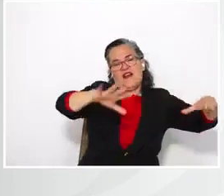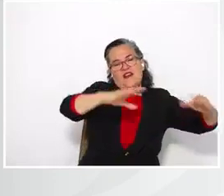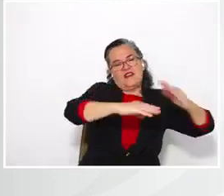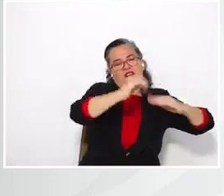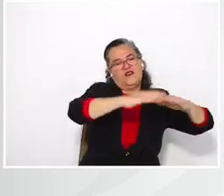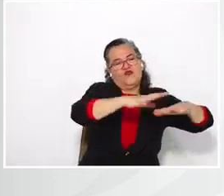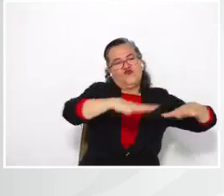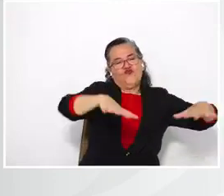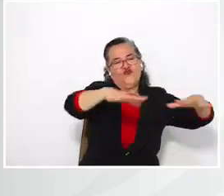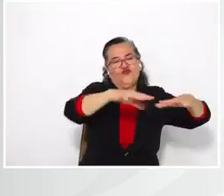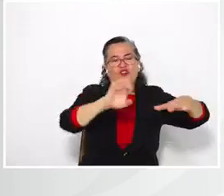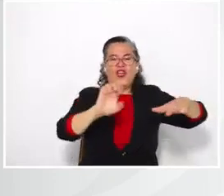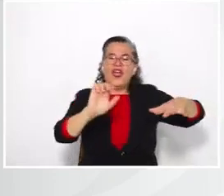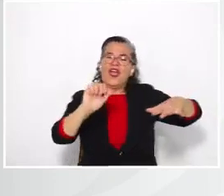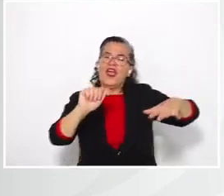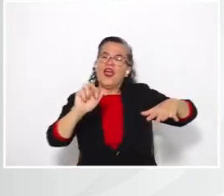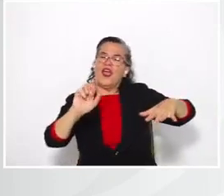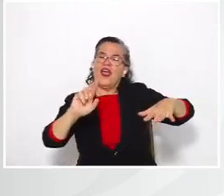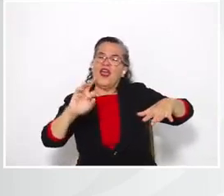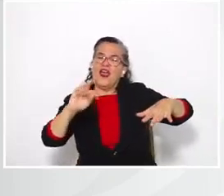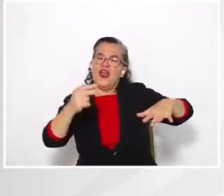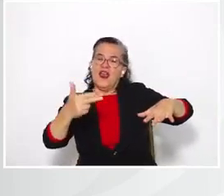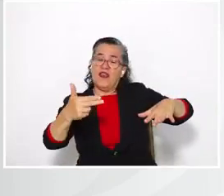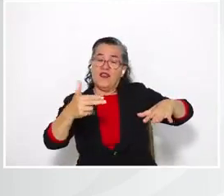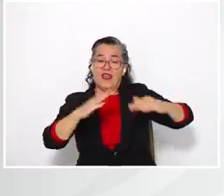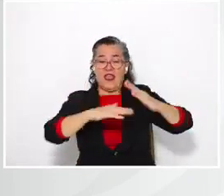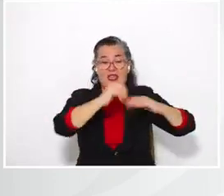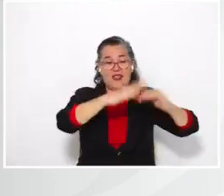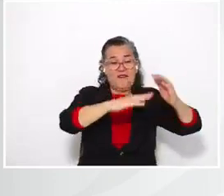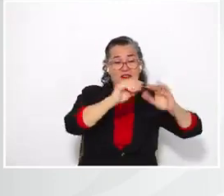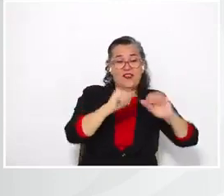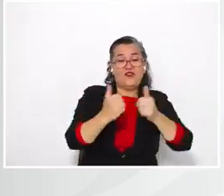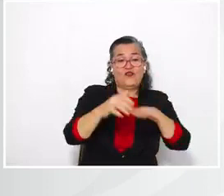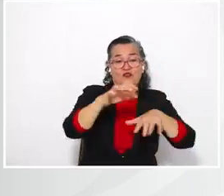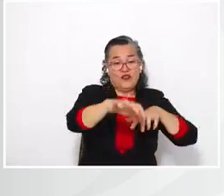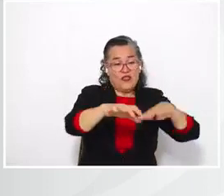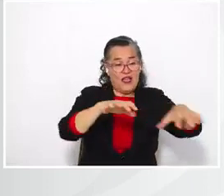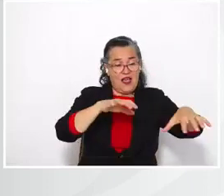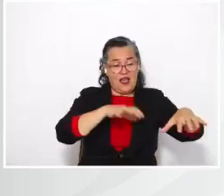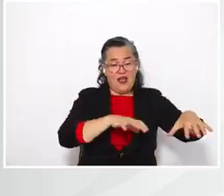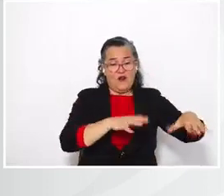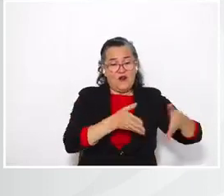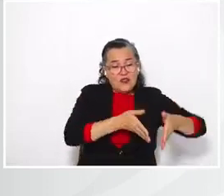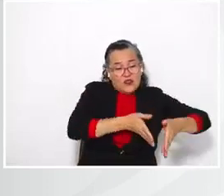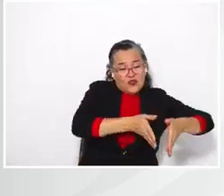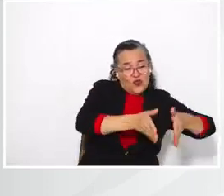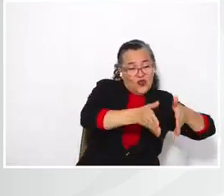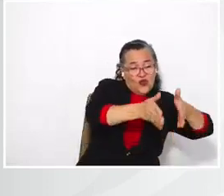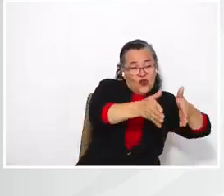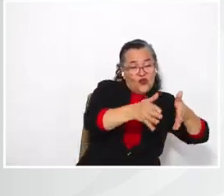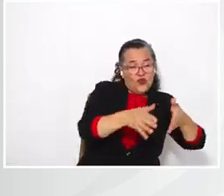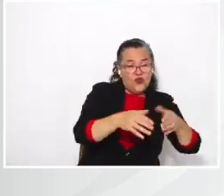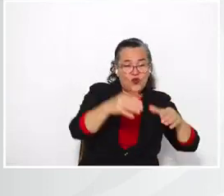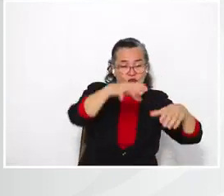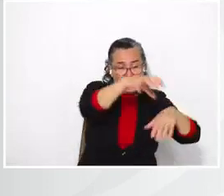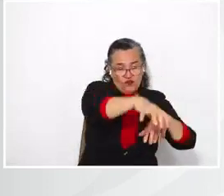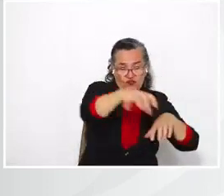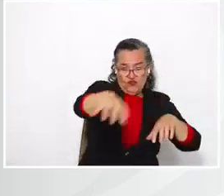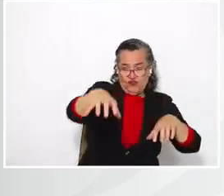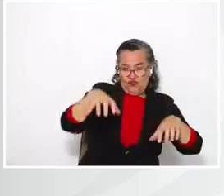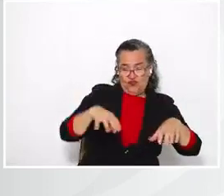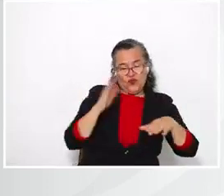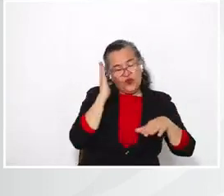y desde el principio los edificios, las aulas, los corredores, los dormitorios,